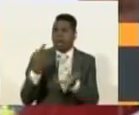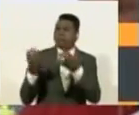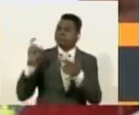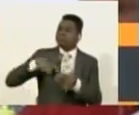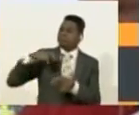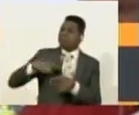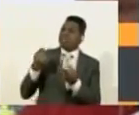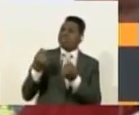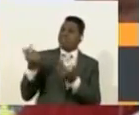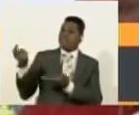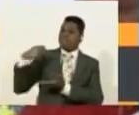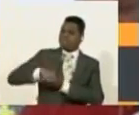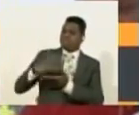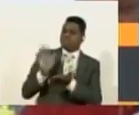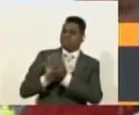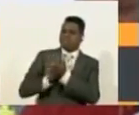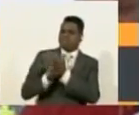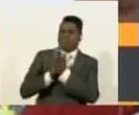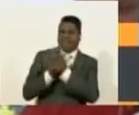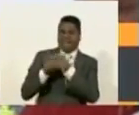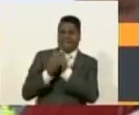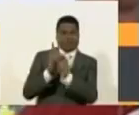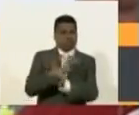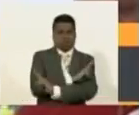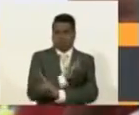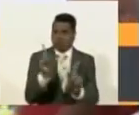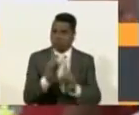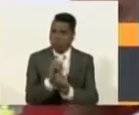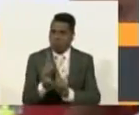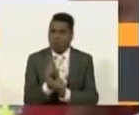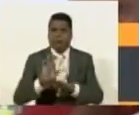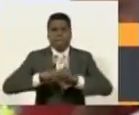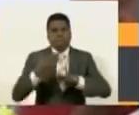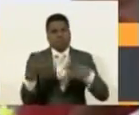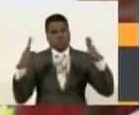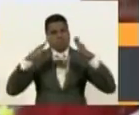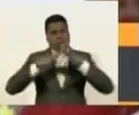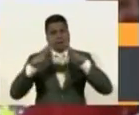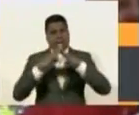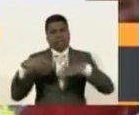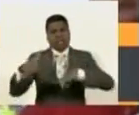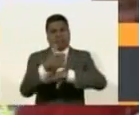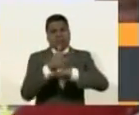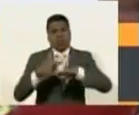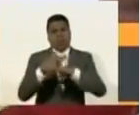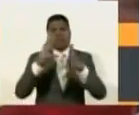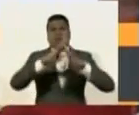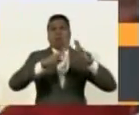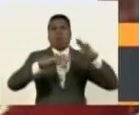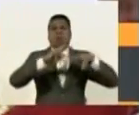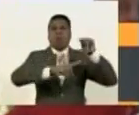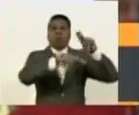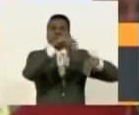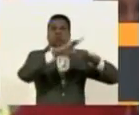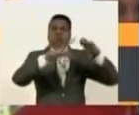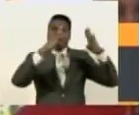dinero. No puede ser sometida, porque además son viviendas que el Estado está construyendo para nuestro